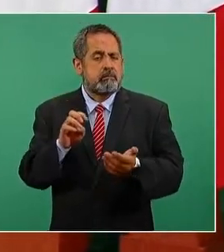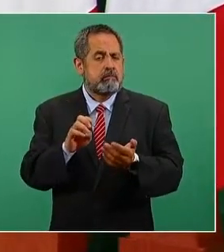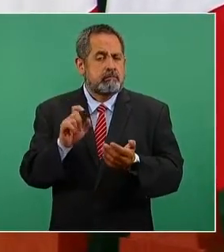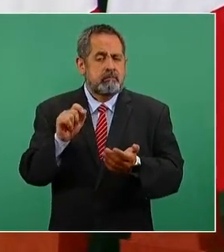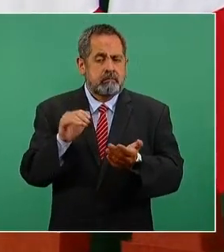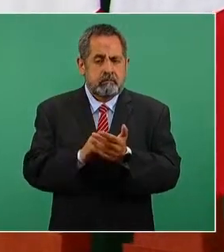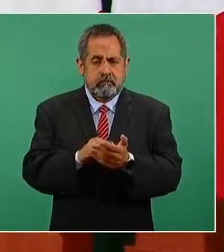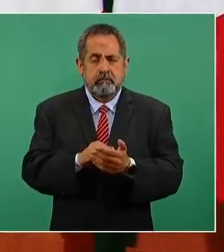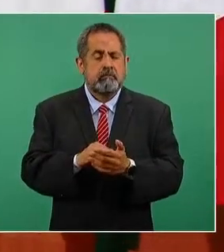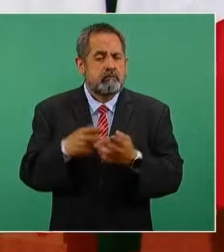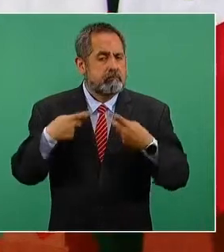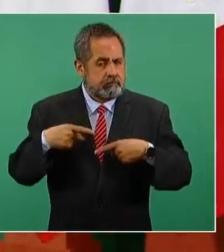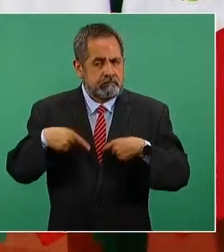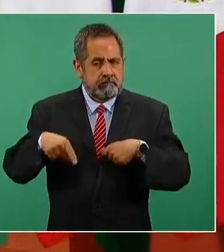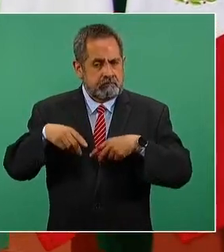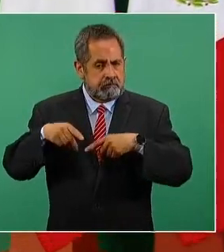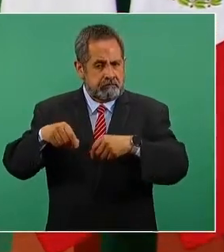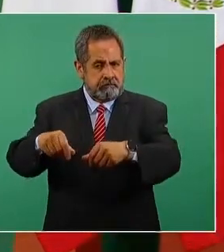420,000 sembradores.